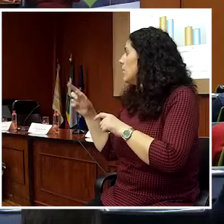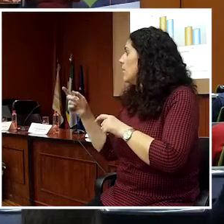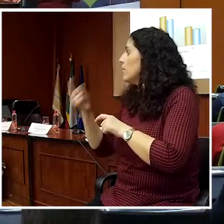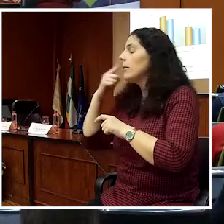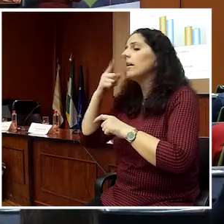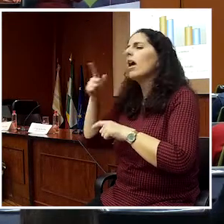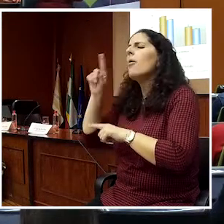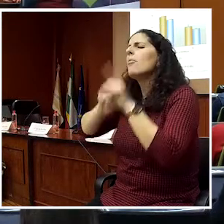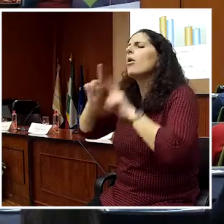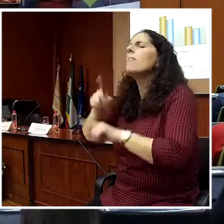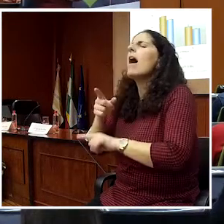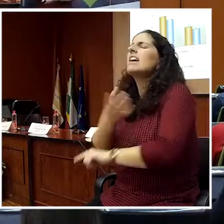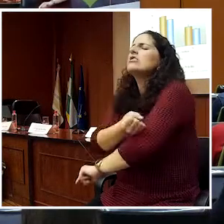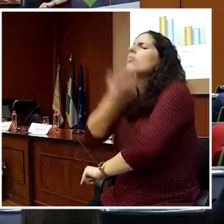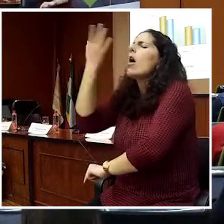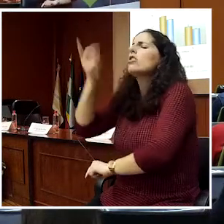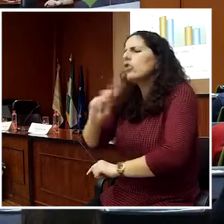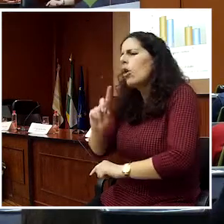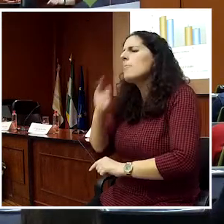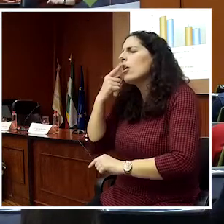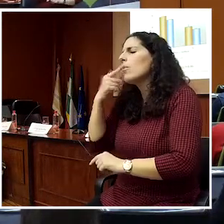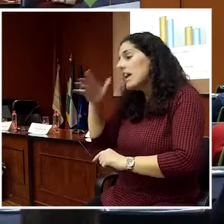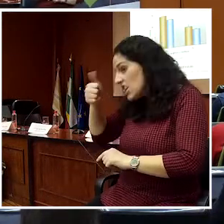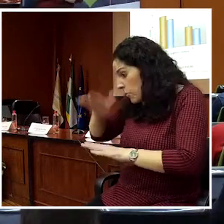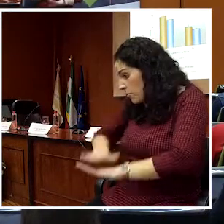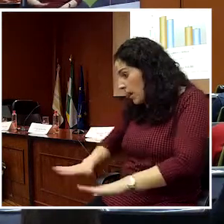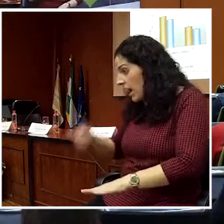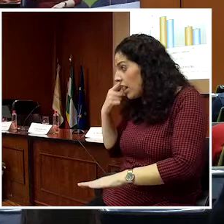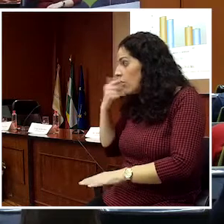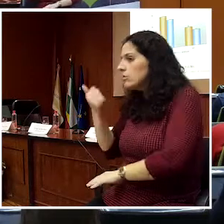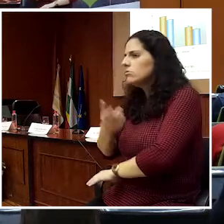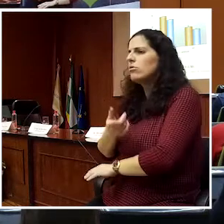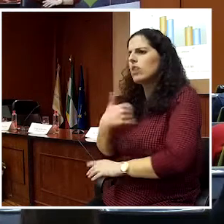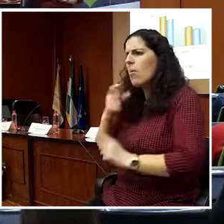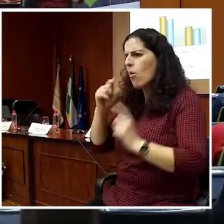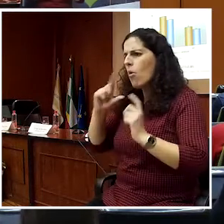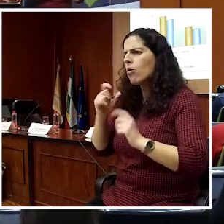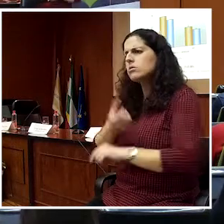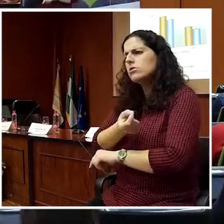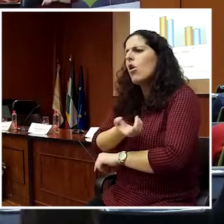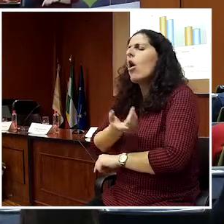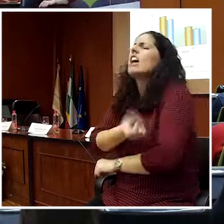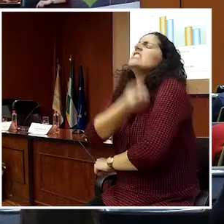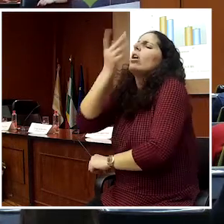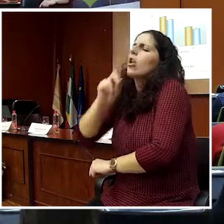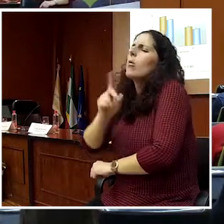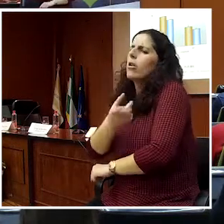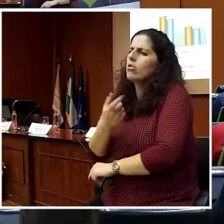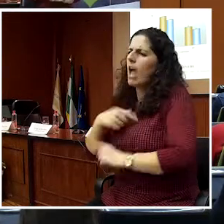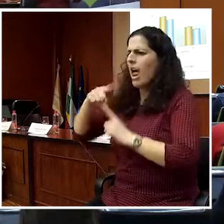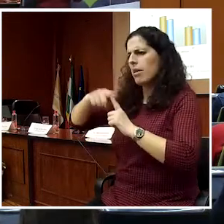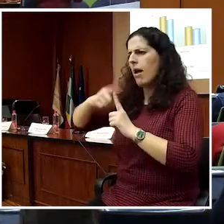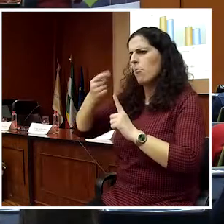cifras patológicas de hipertensión arterial, niños tan pequeños de este estudio de nuestro grupo, que tenían entre 6 y 11